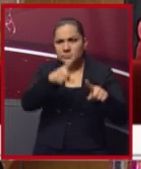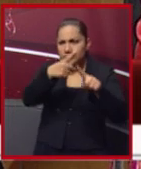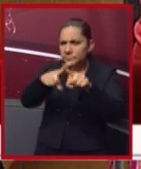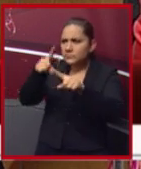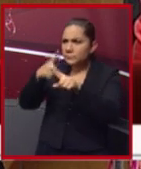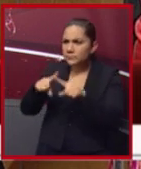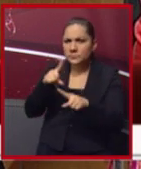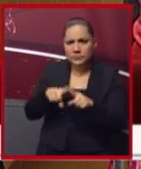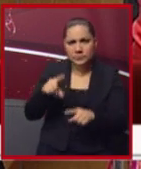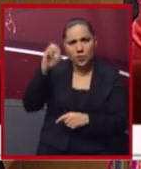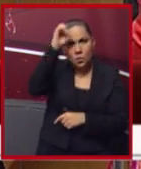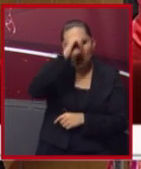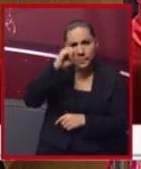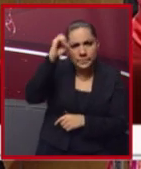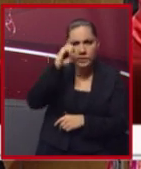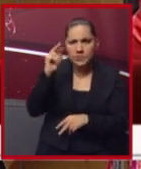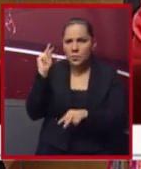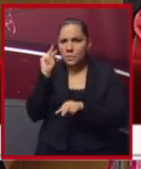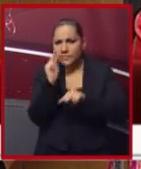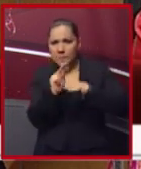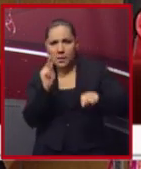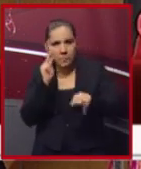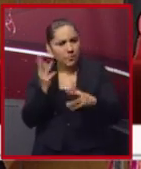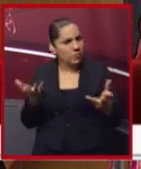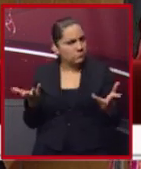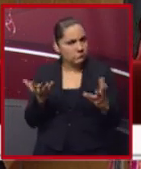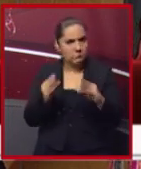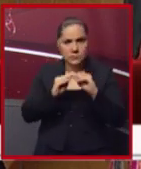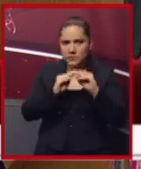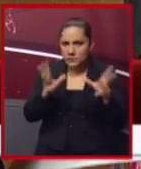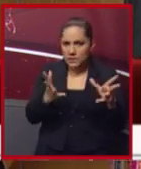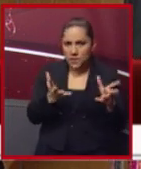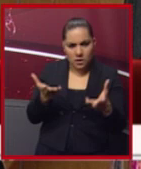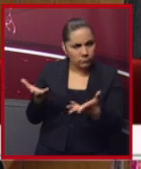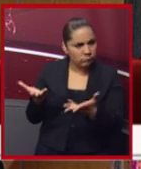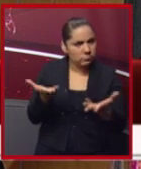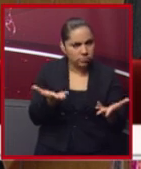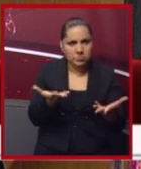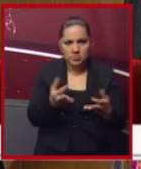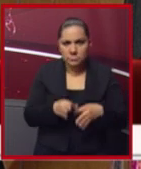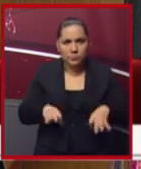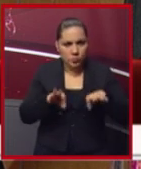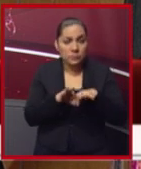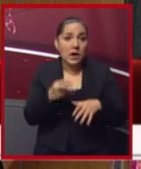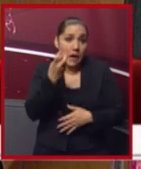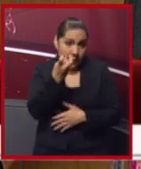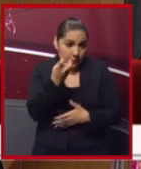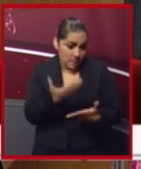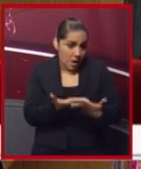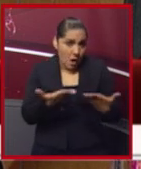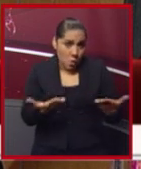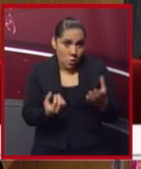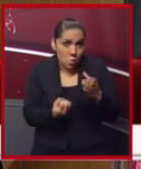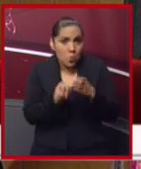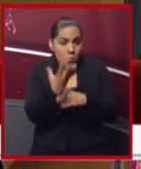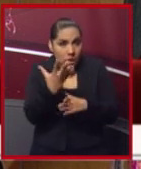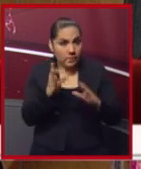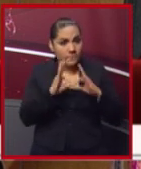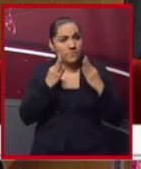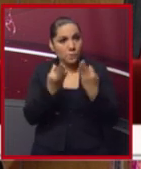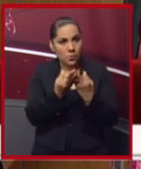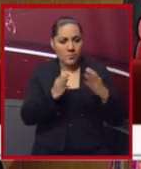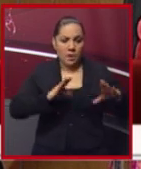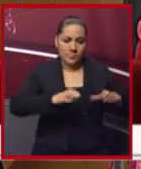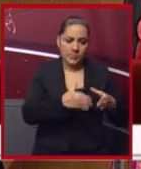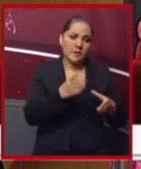abierto, como una práctica que establece la nueva relación entre el Poder